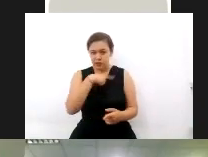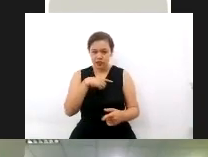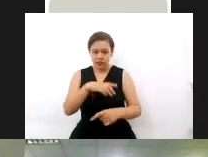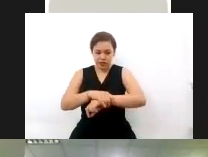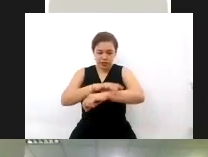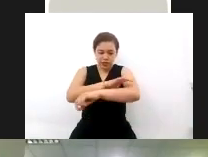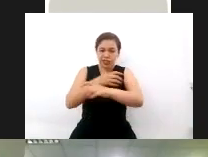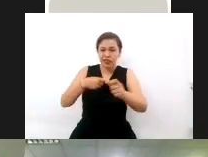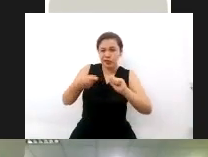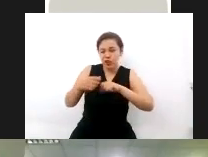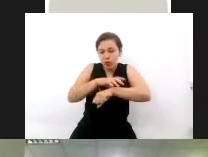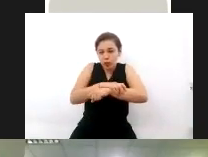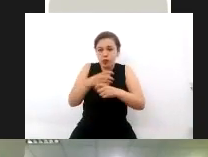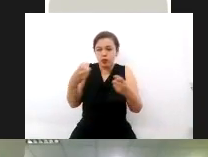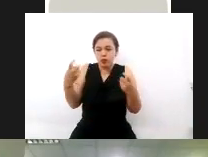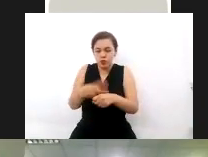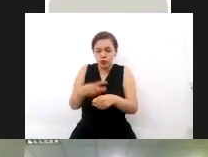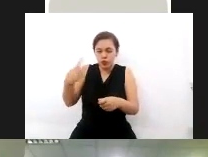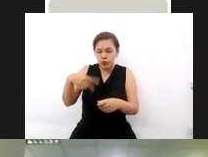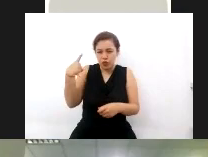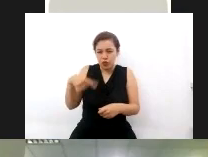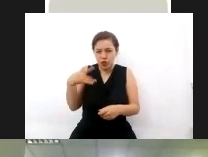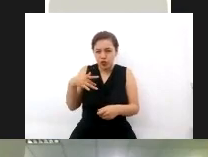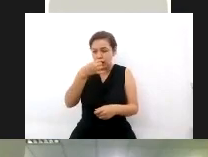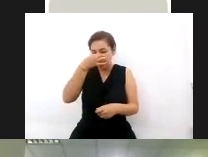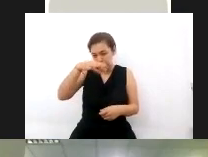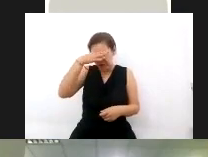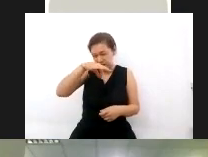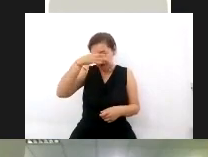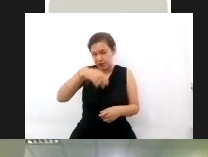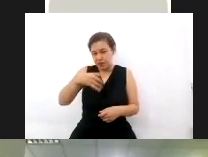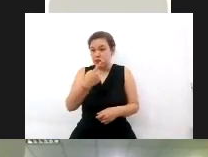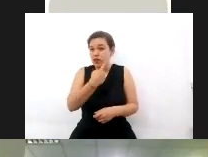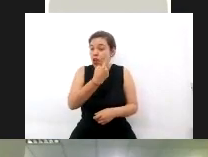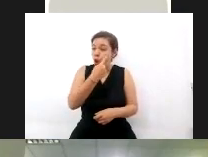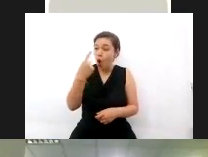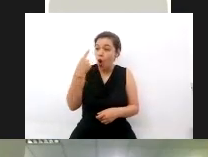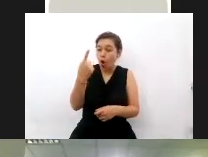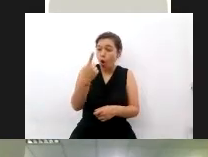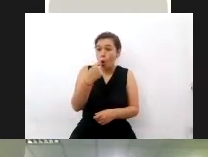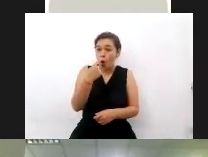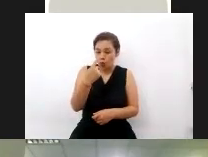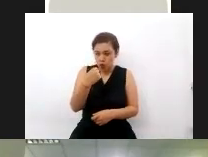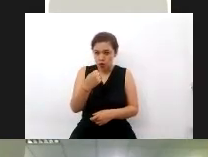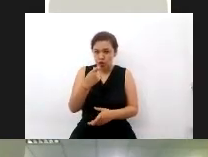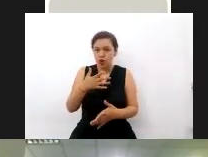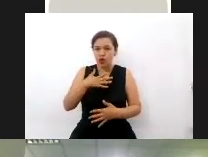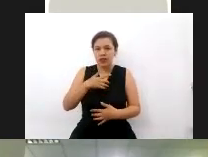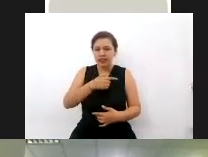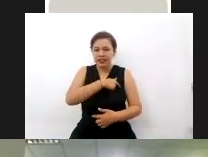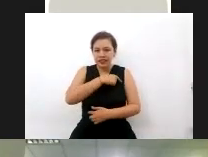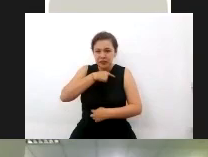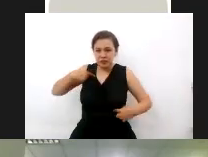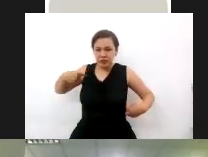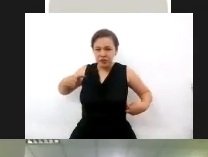muscular, dolor o ardor de garganta, escurrimiento nasal, enrojecimiento de ojos y dolor torácico.